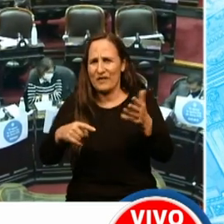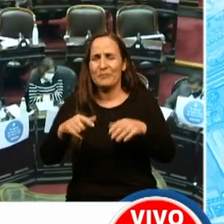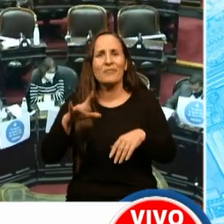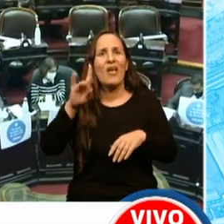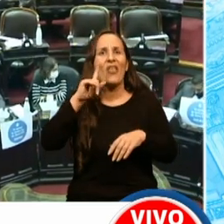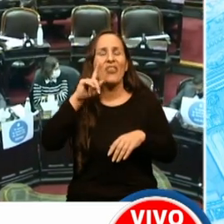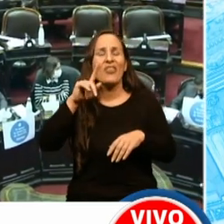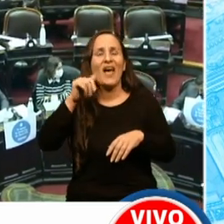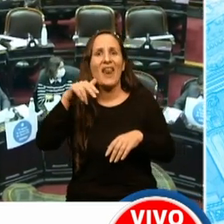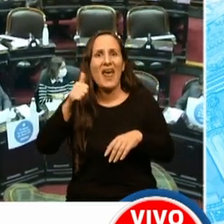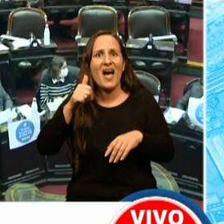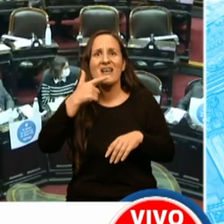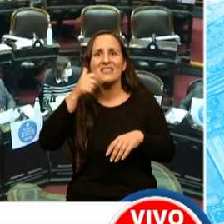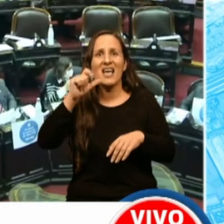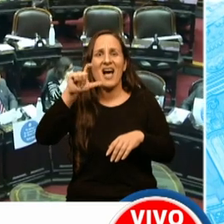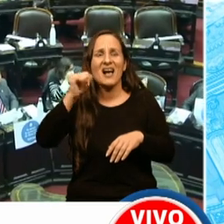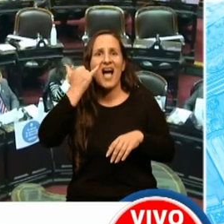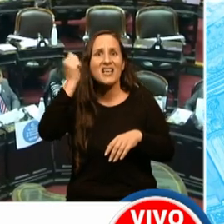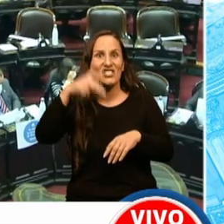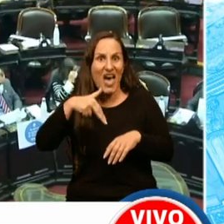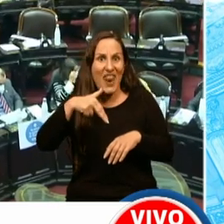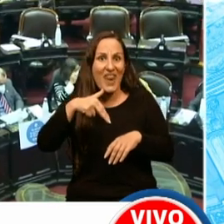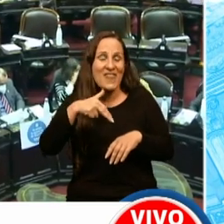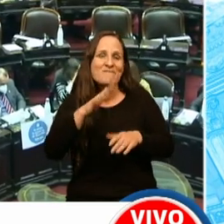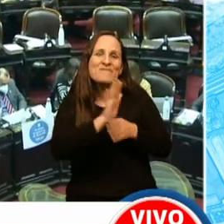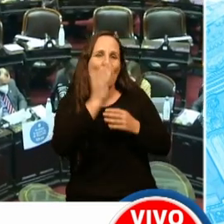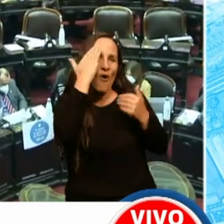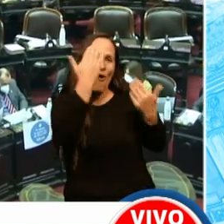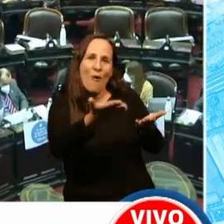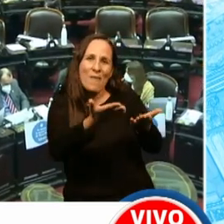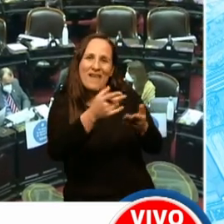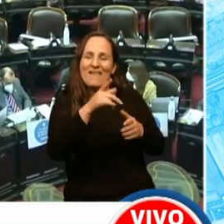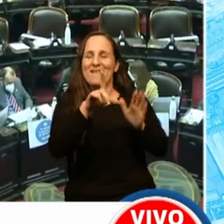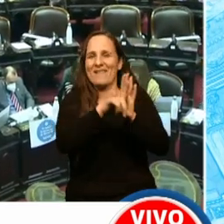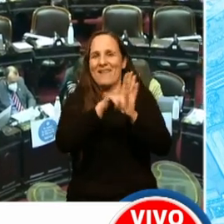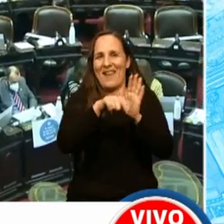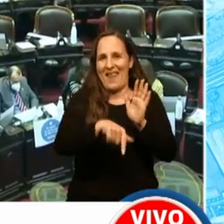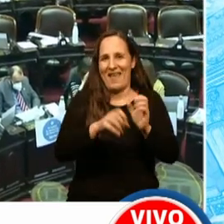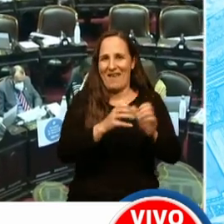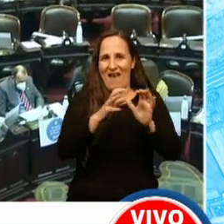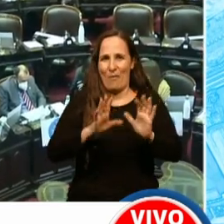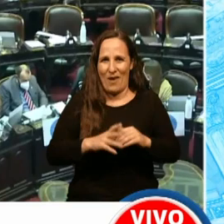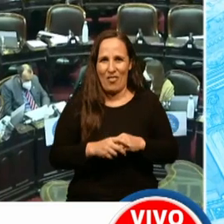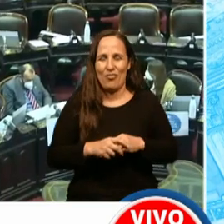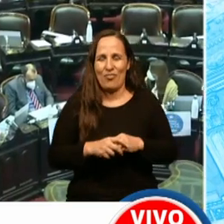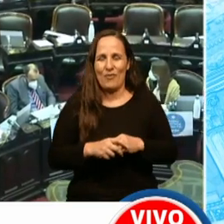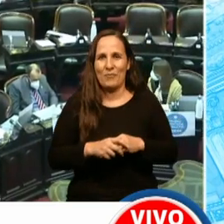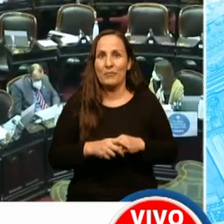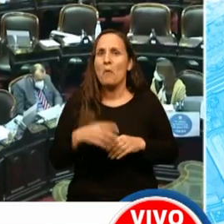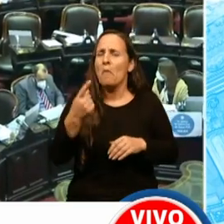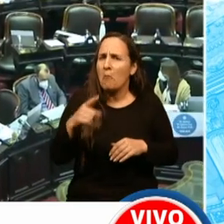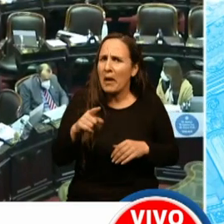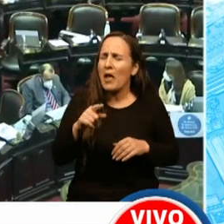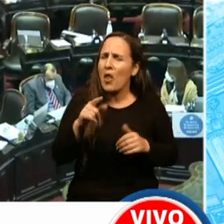sacayán que en honor a ella y si esta ley que estamos tratando pero también lo seguimos